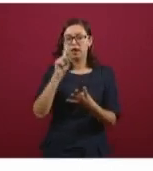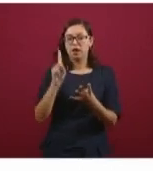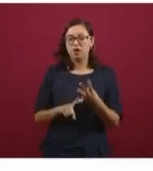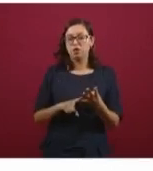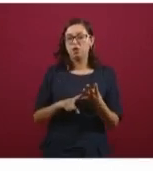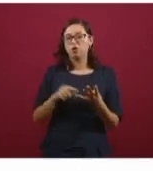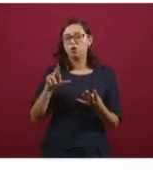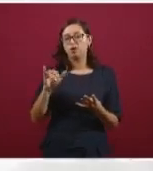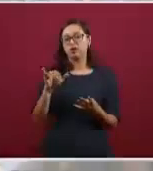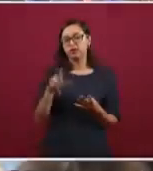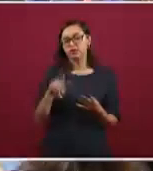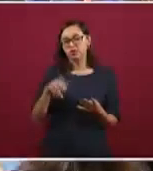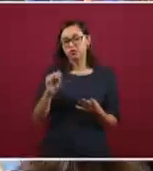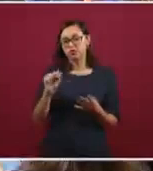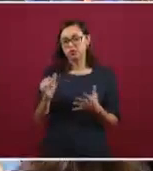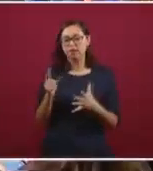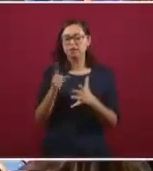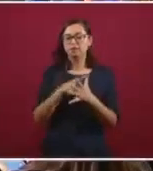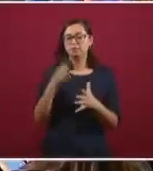Brownsville, Matamoros.